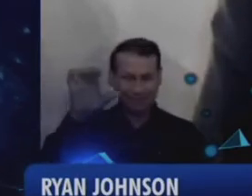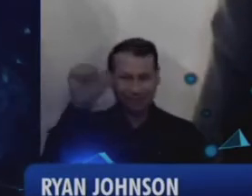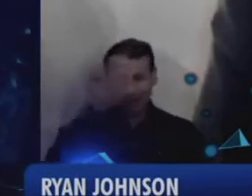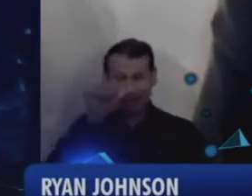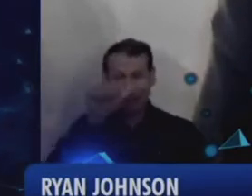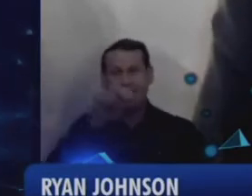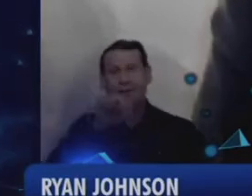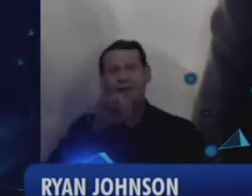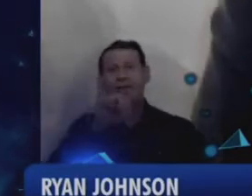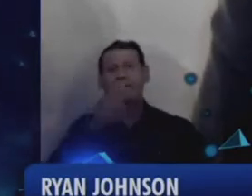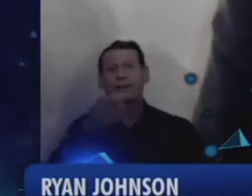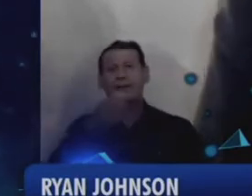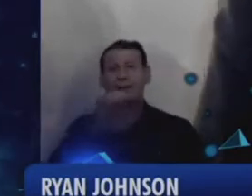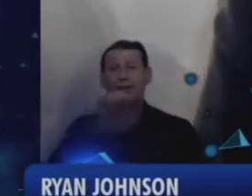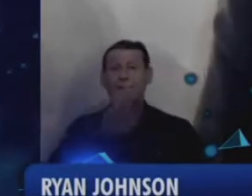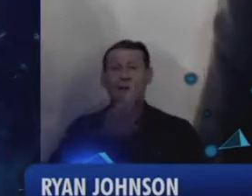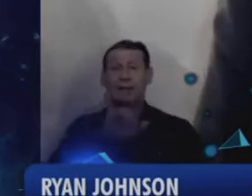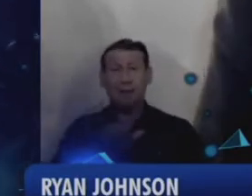América Latina.